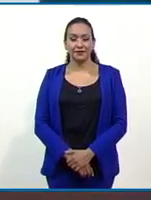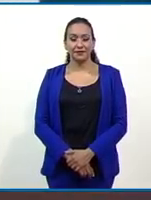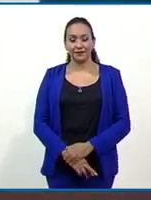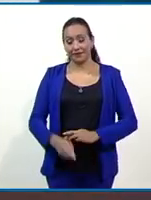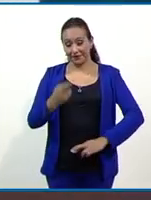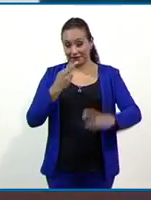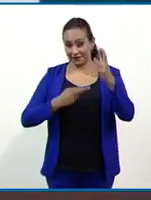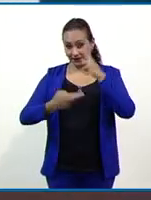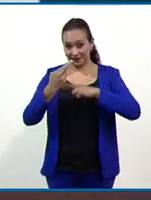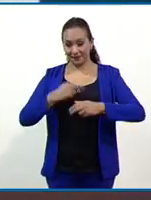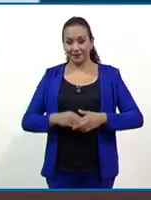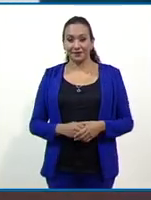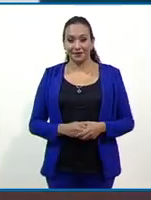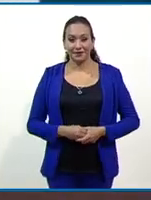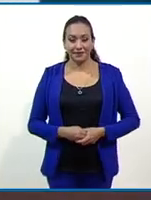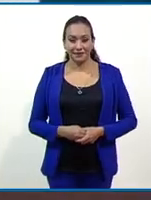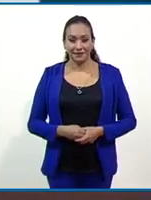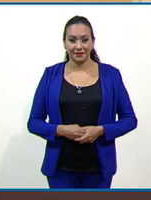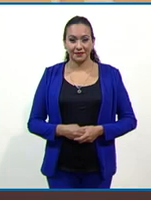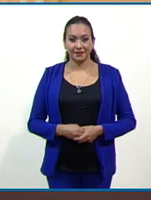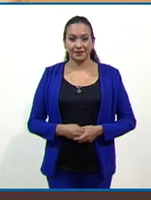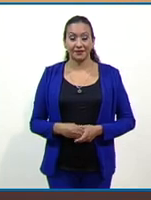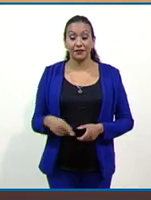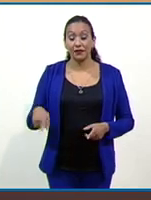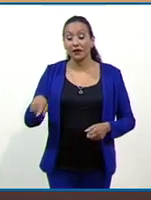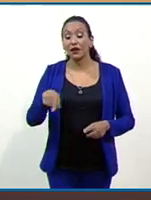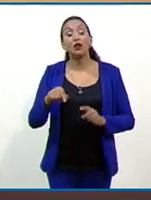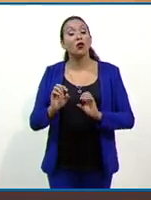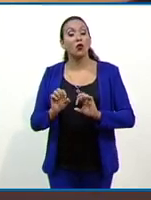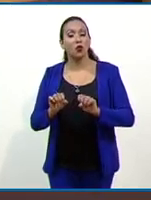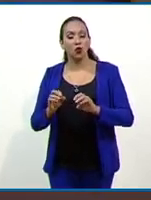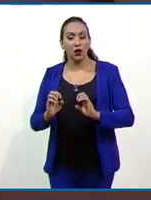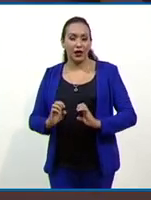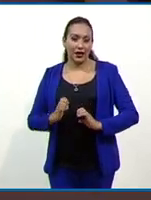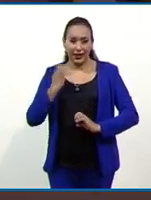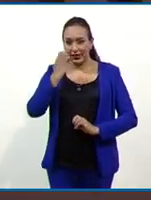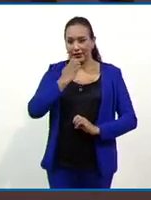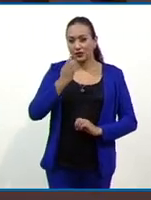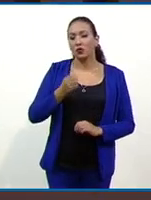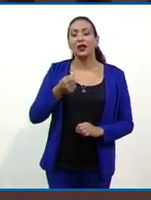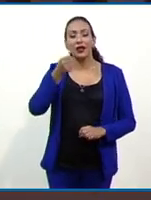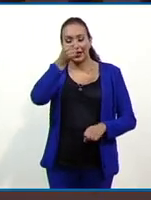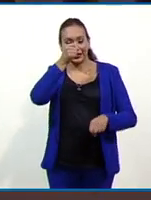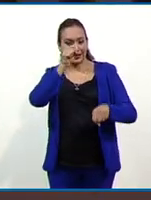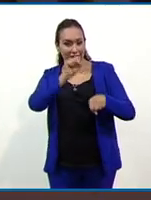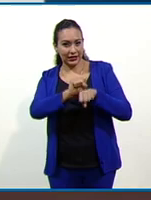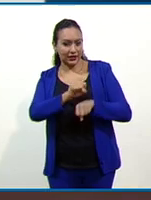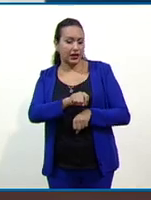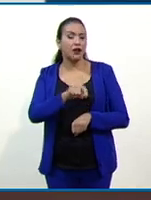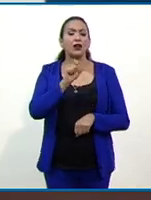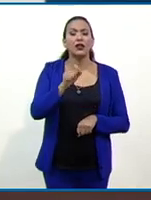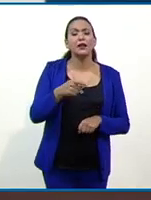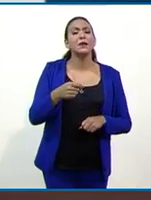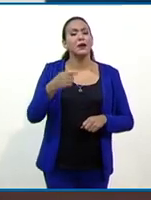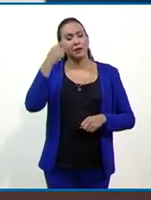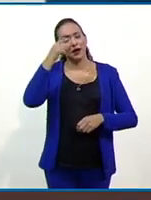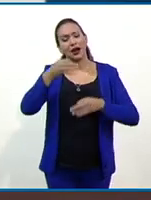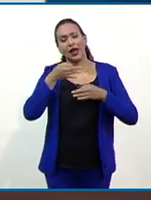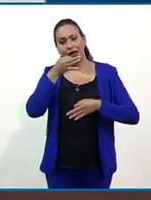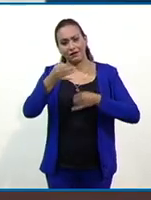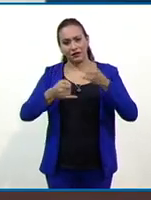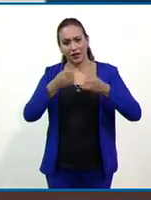Al regresar, Colegio de Secretarios y Actuarios pone a disposición de interesados amparo contra la